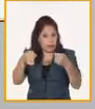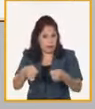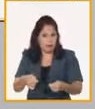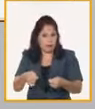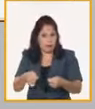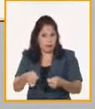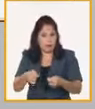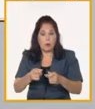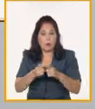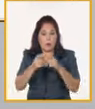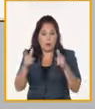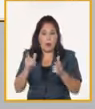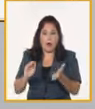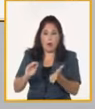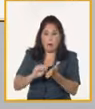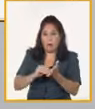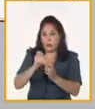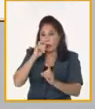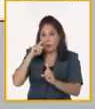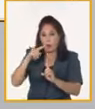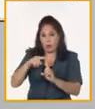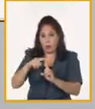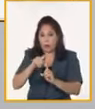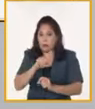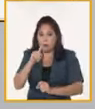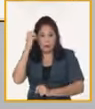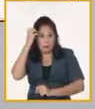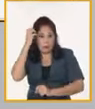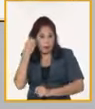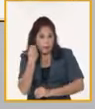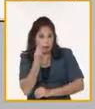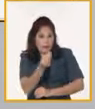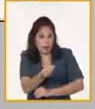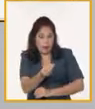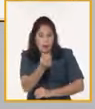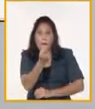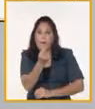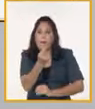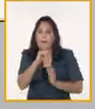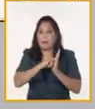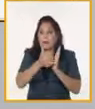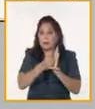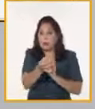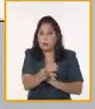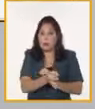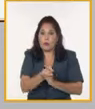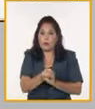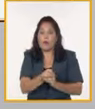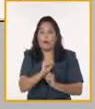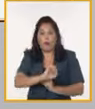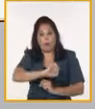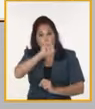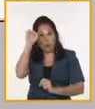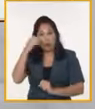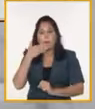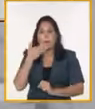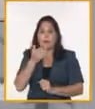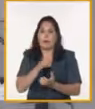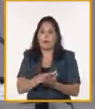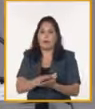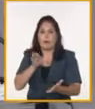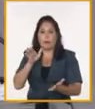generalidad de los aportes de los actores económicos no estatales tributan a los presupuestos municipales Ha logrado un mayor compromiso